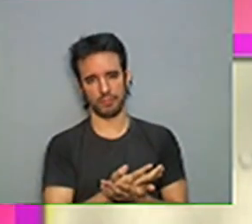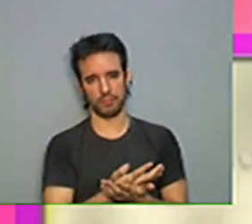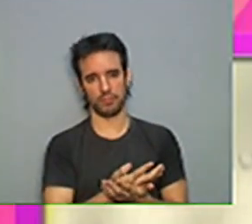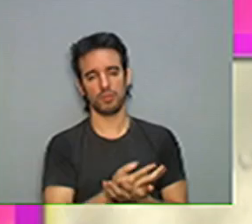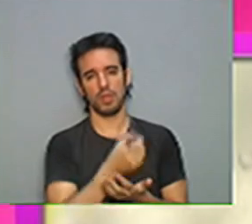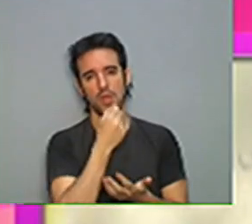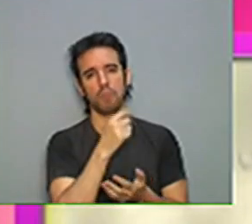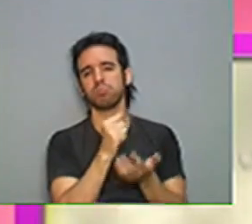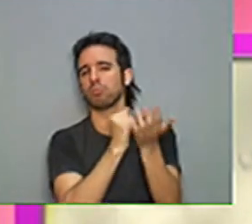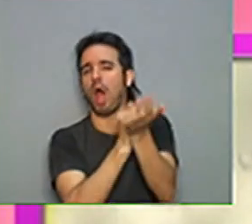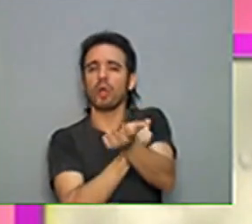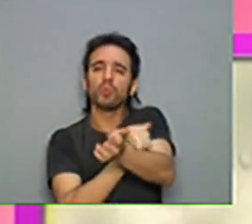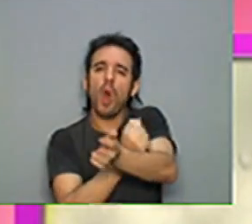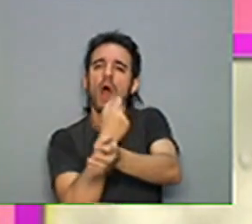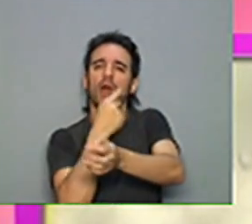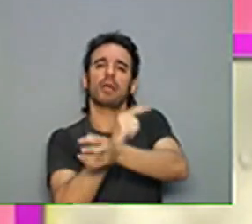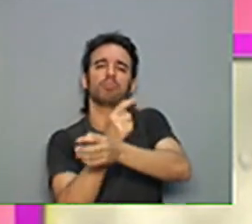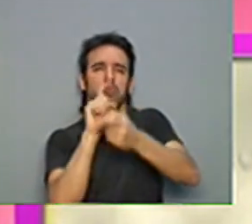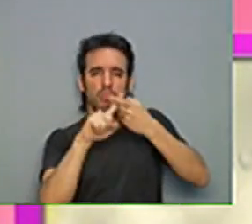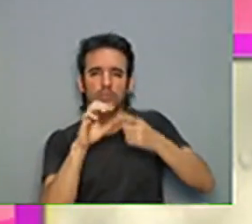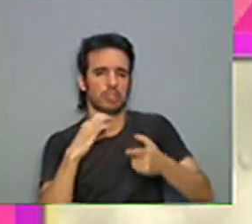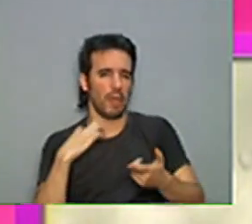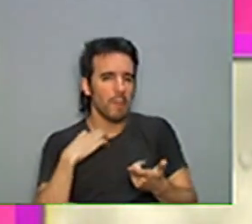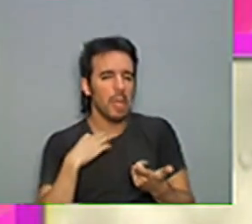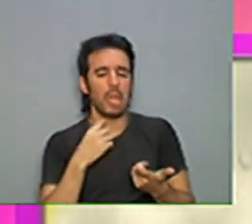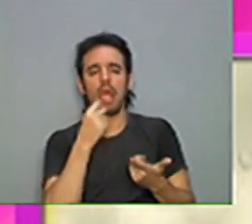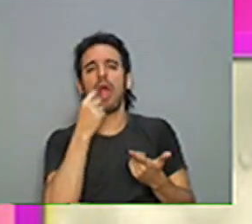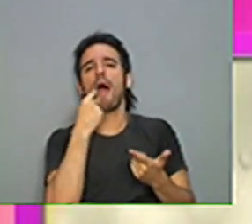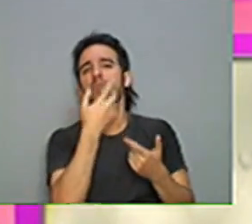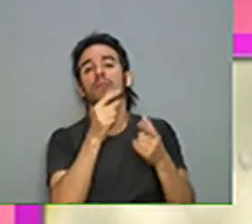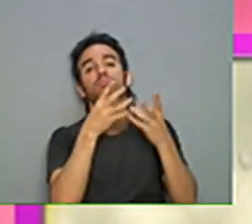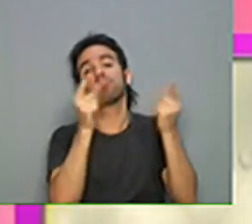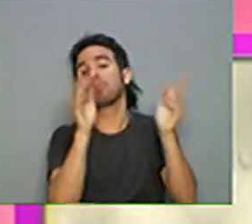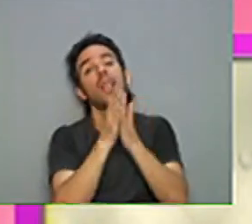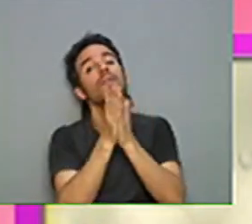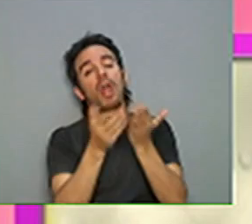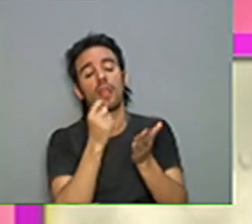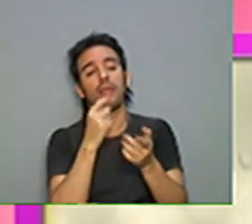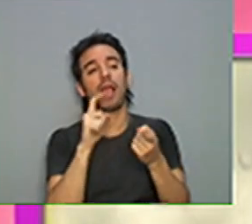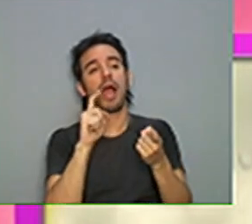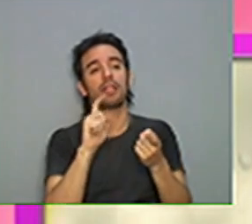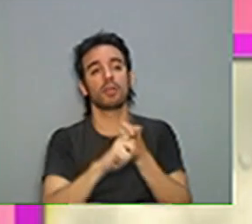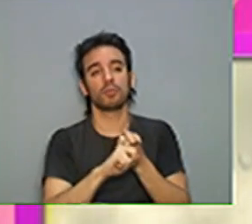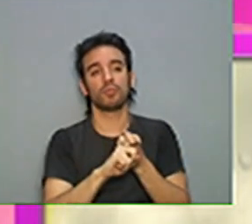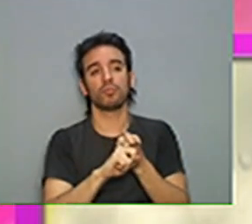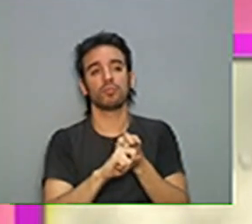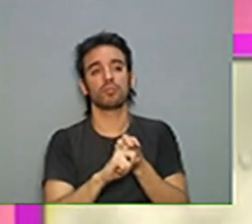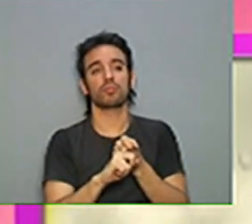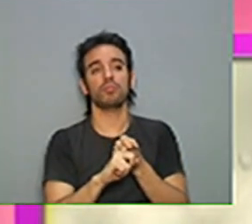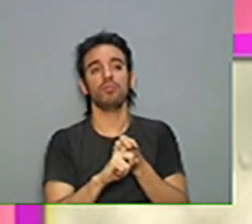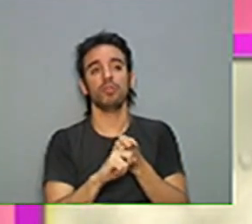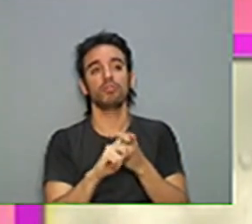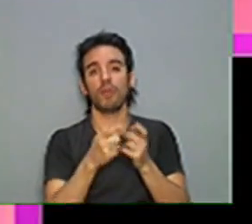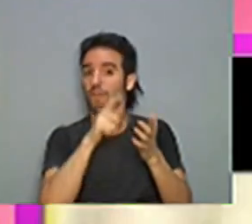Me hice un tatuaje, me casé por civil. Más allá que desapareció la libreta de matrimonio,